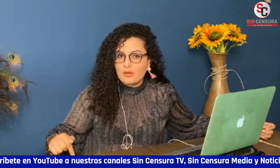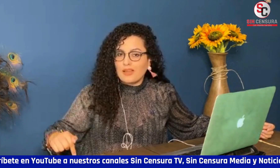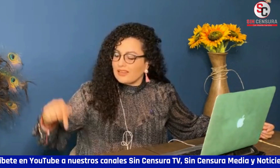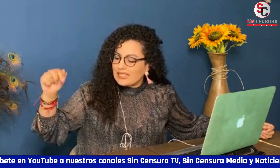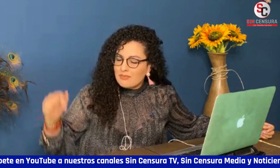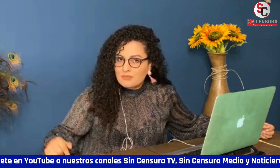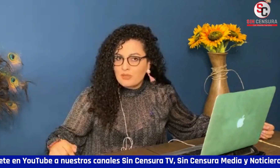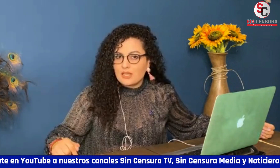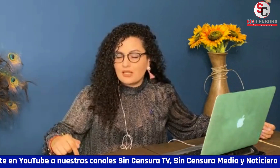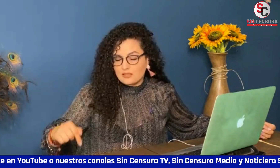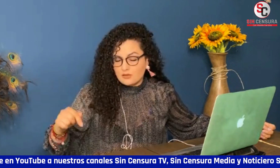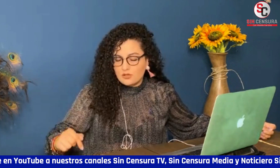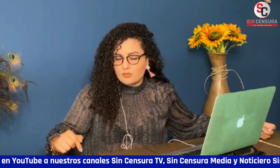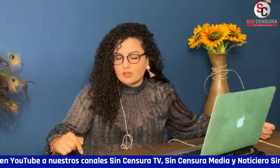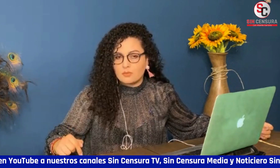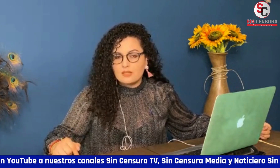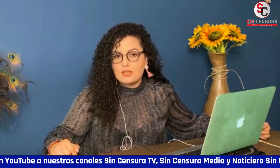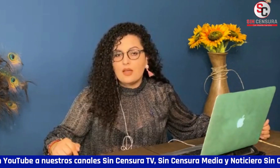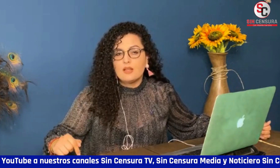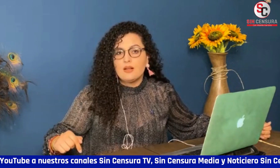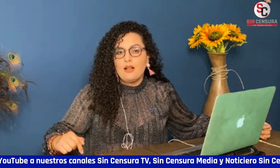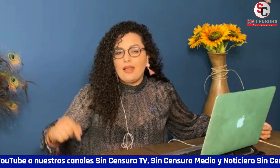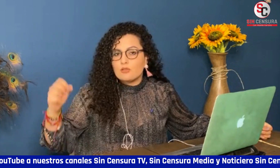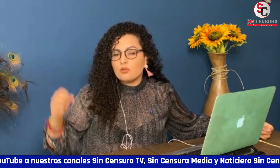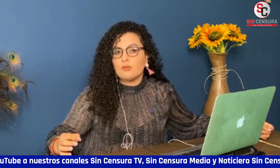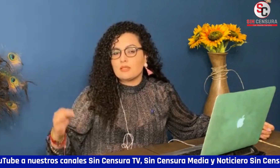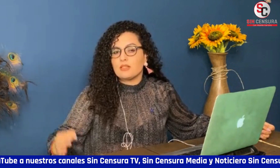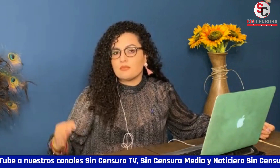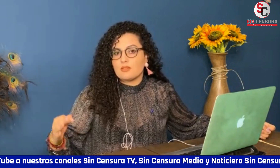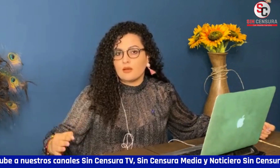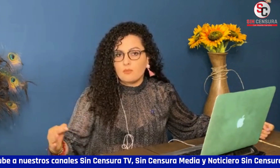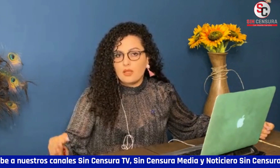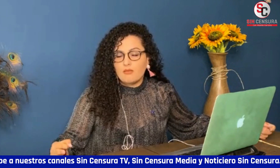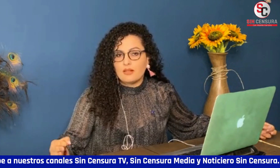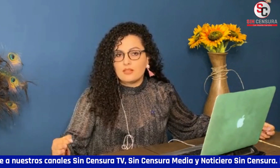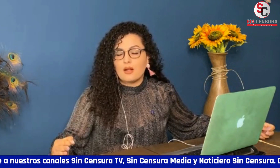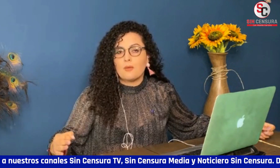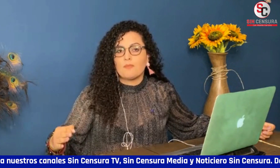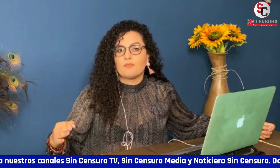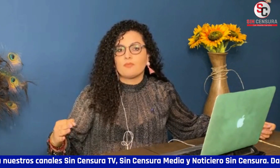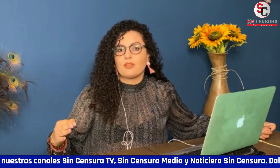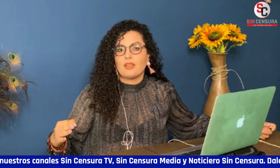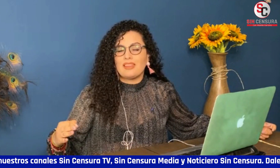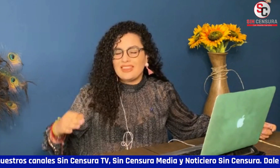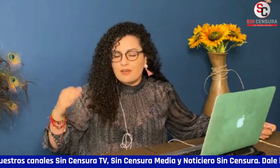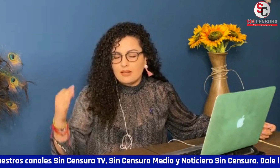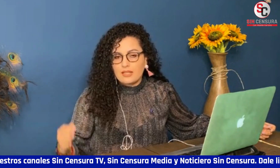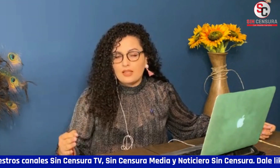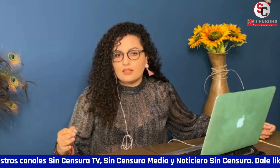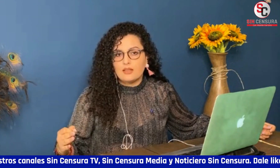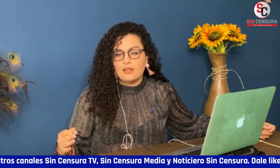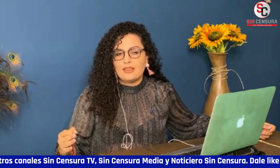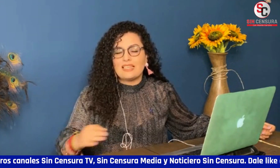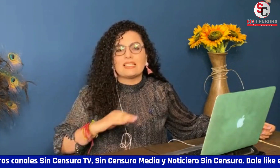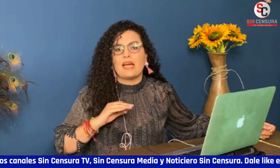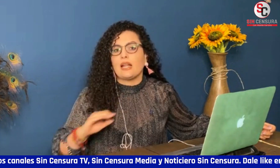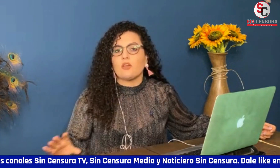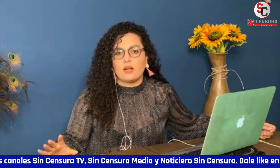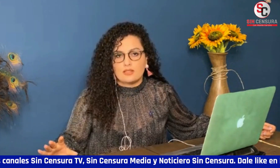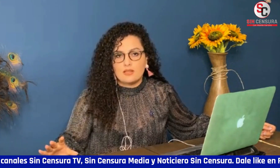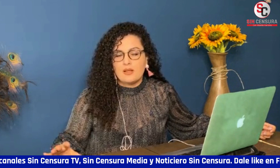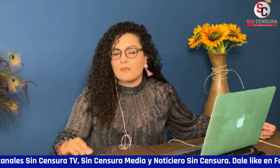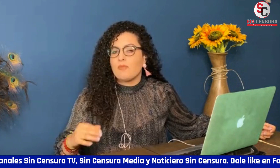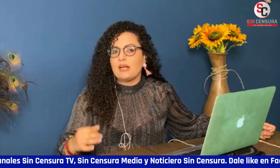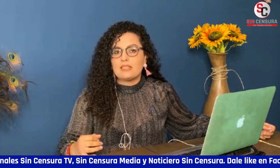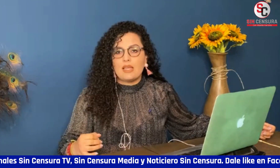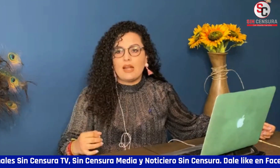más complicadas, las más pesadas, se los digo por experiencia, las últimas 3 semanas de campaña van a ser de verdad